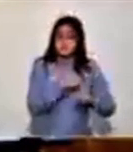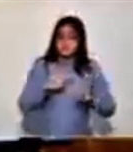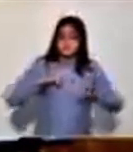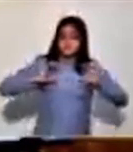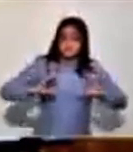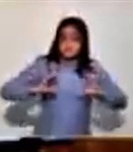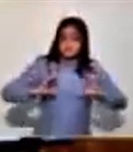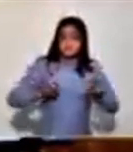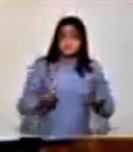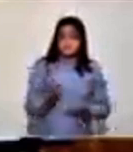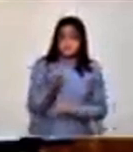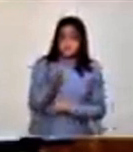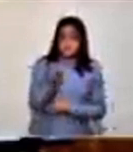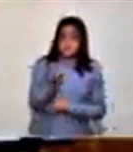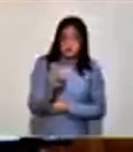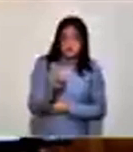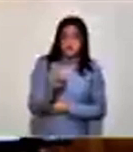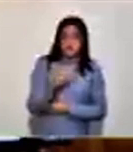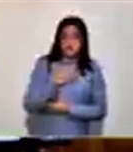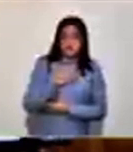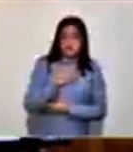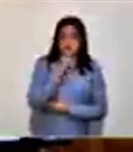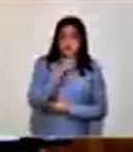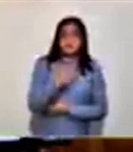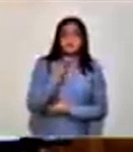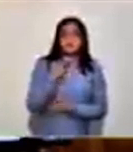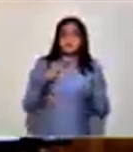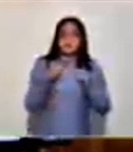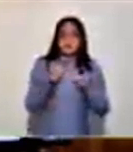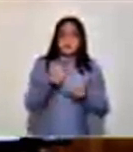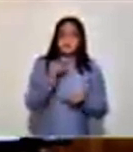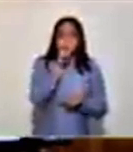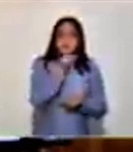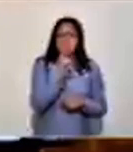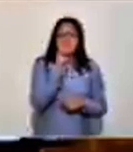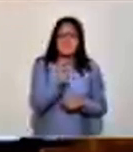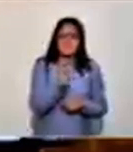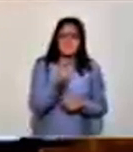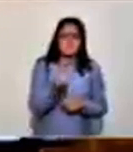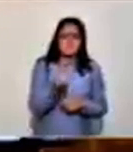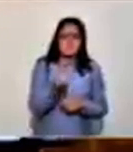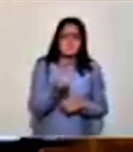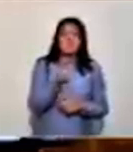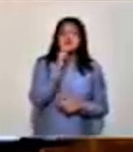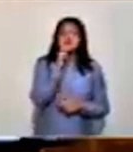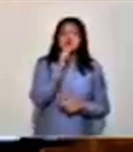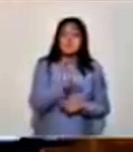cuidadoso, ético, y me voy a vender con una palabra que es muy compleja, y hasta